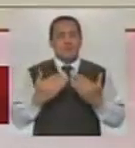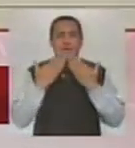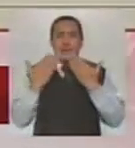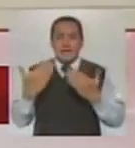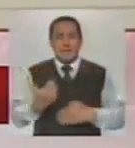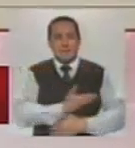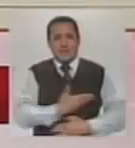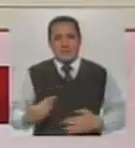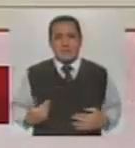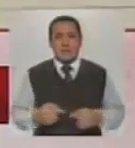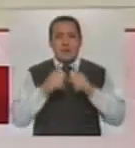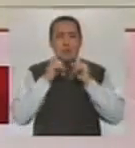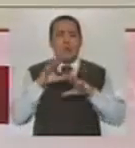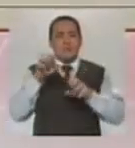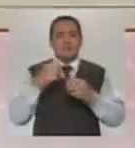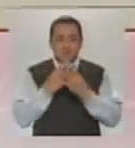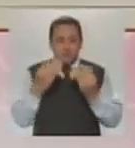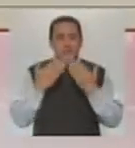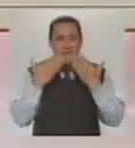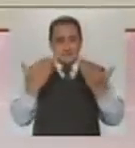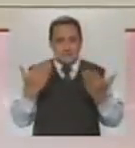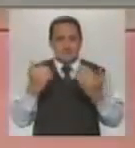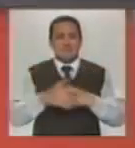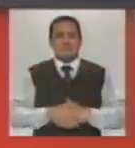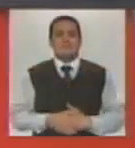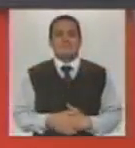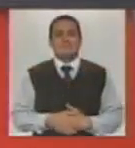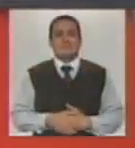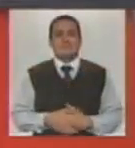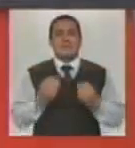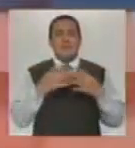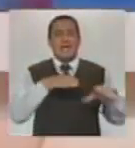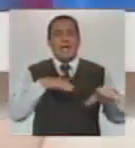por esa comunicación desde Huánuco. A ustedes, muchas gracias. Gracias. Hacemos ahora una pausa.